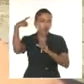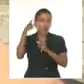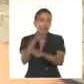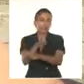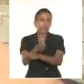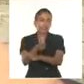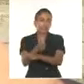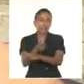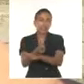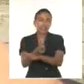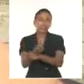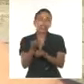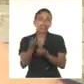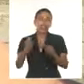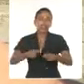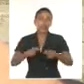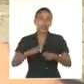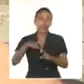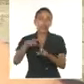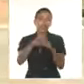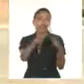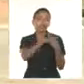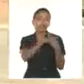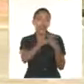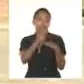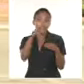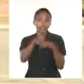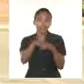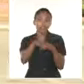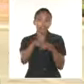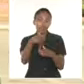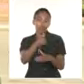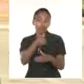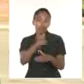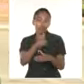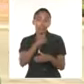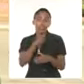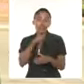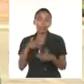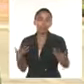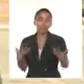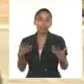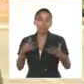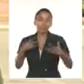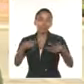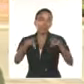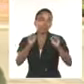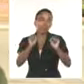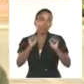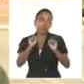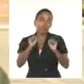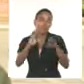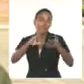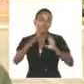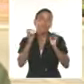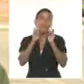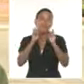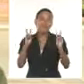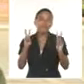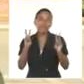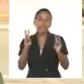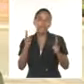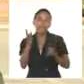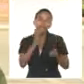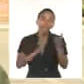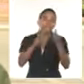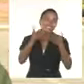y más la responsabilidad que debes de tener en un lugar como este. Porque nada, te enfrentas a un nuevo estilo de vida y pasas por momentos felices, por